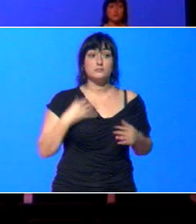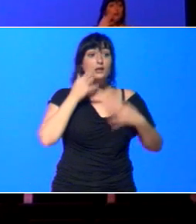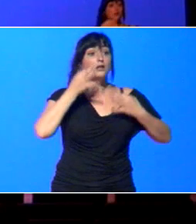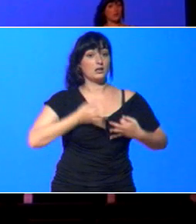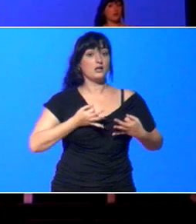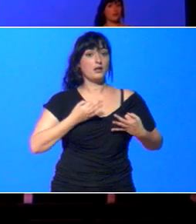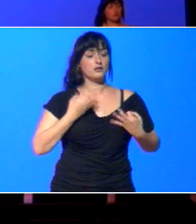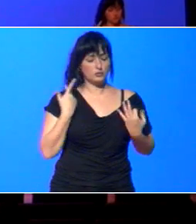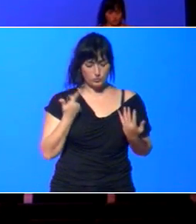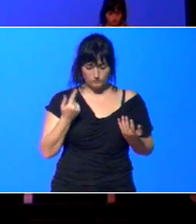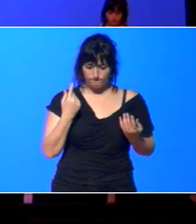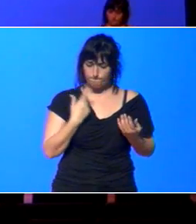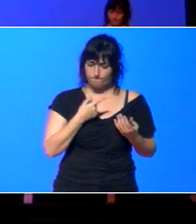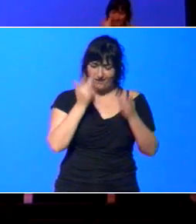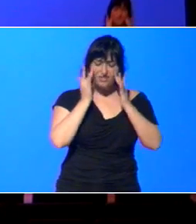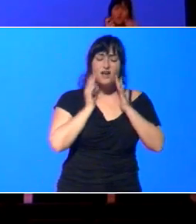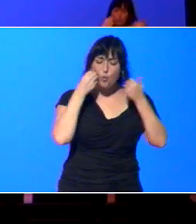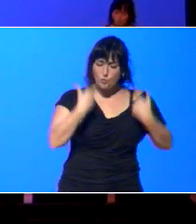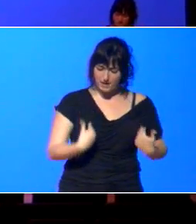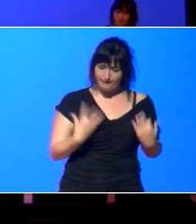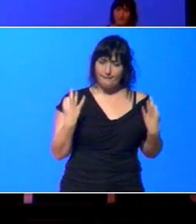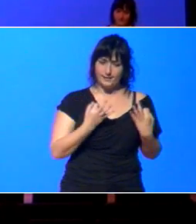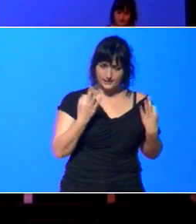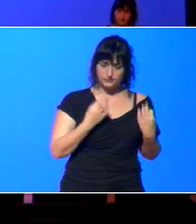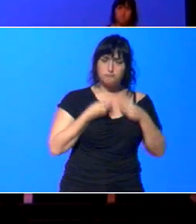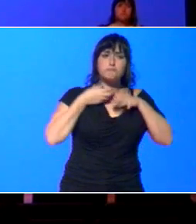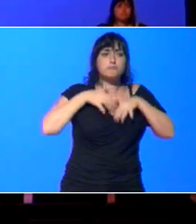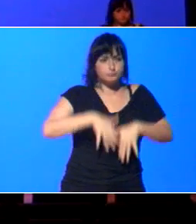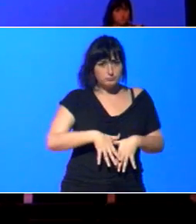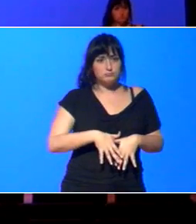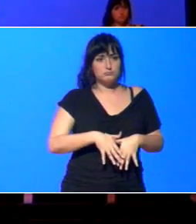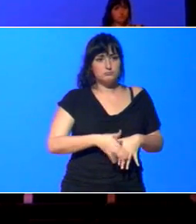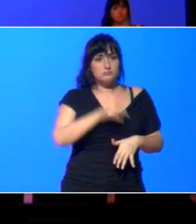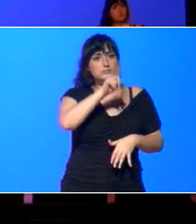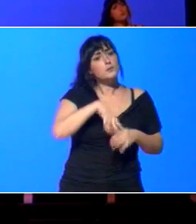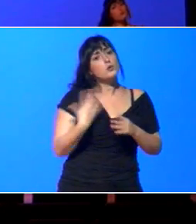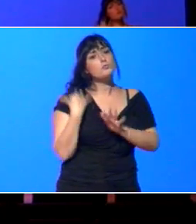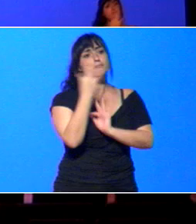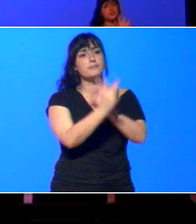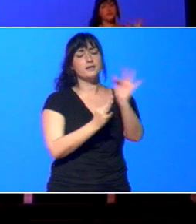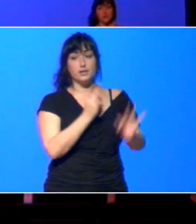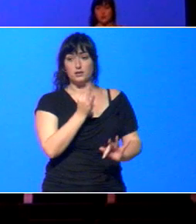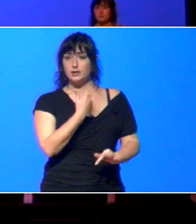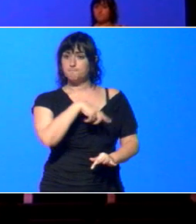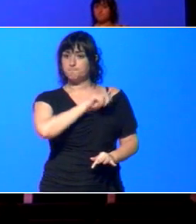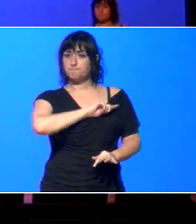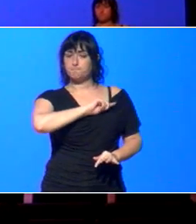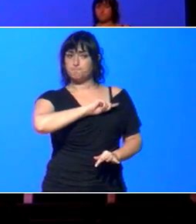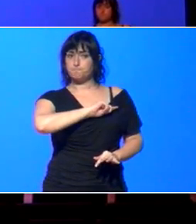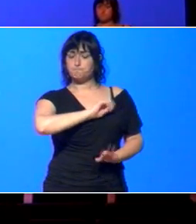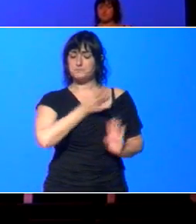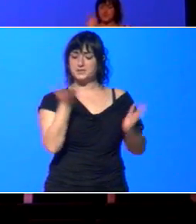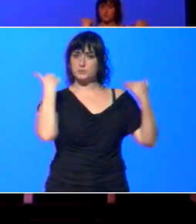eso significa, de la dignidad humana, de la justicia, de la acción benefactora, del sentirse responsable de